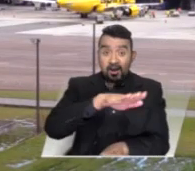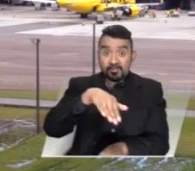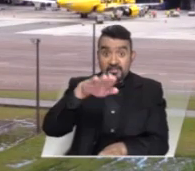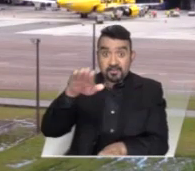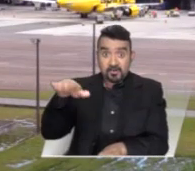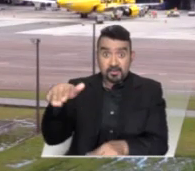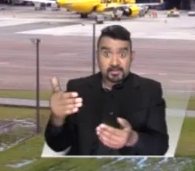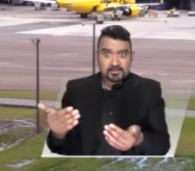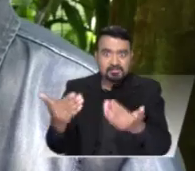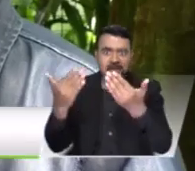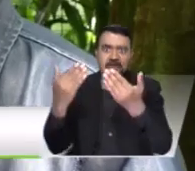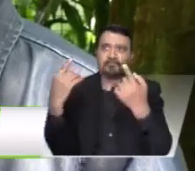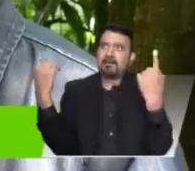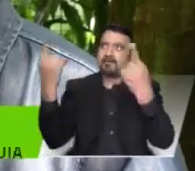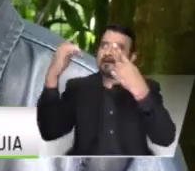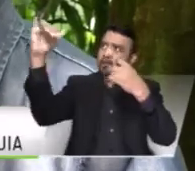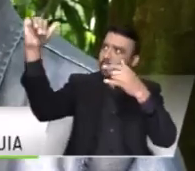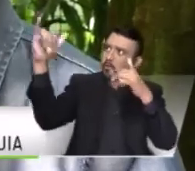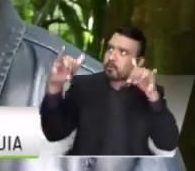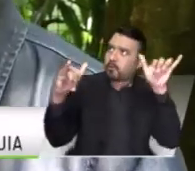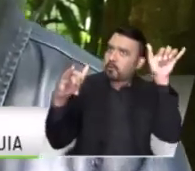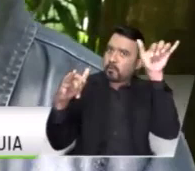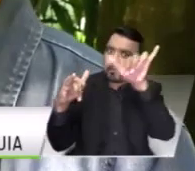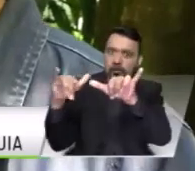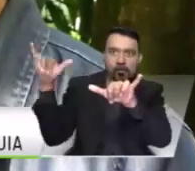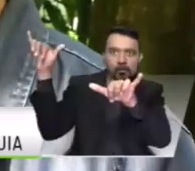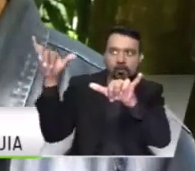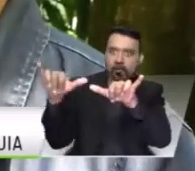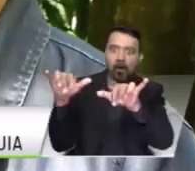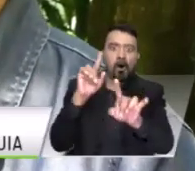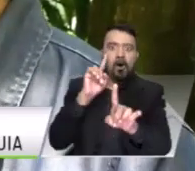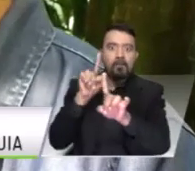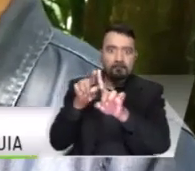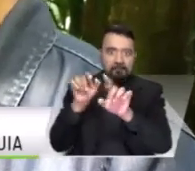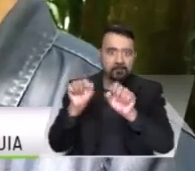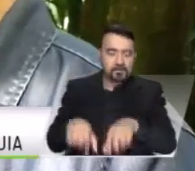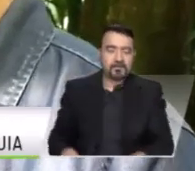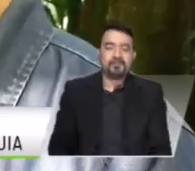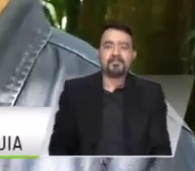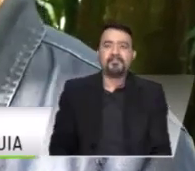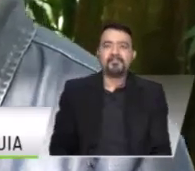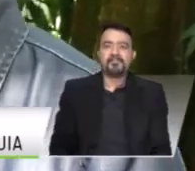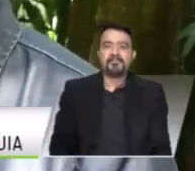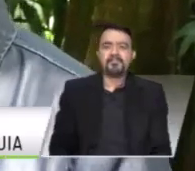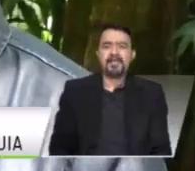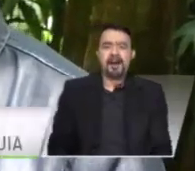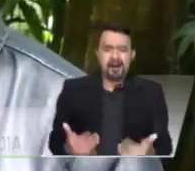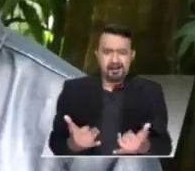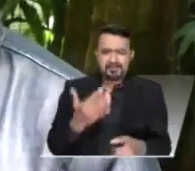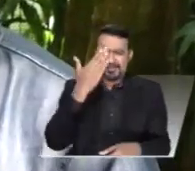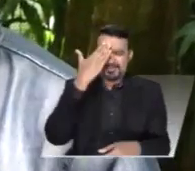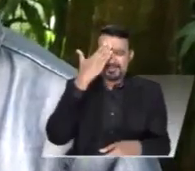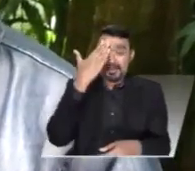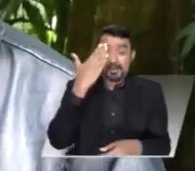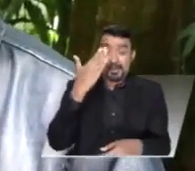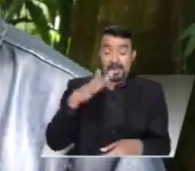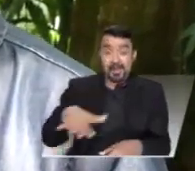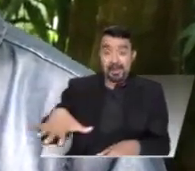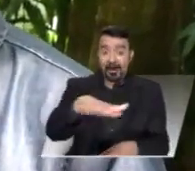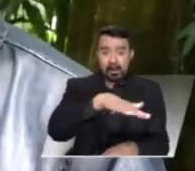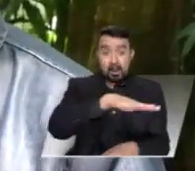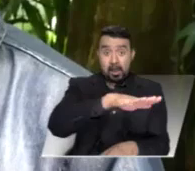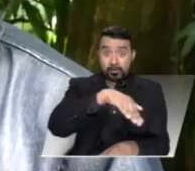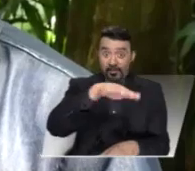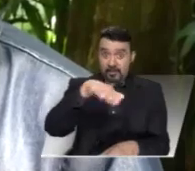ubicación en el mapa global. Venimos pensando justamente en que Antioquia ocupa un lugar muy estratégico a nivel mundial.